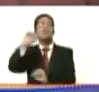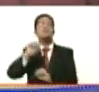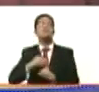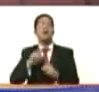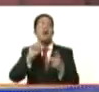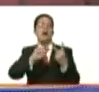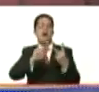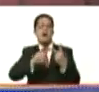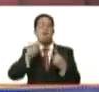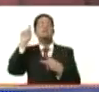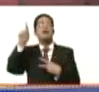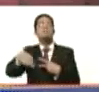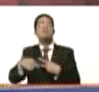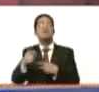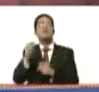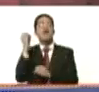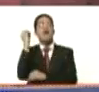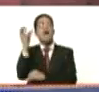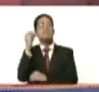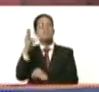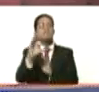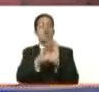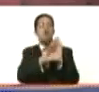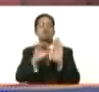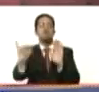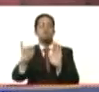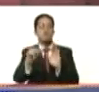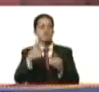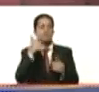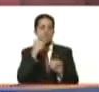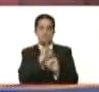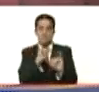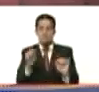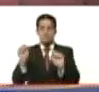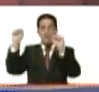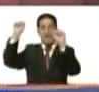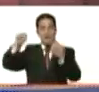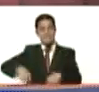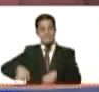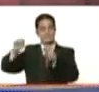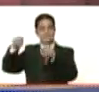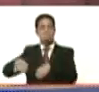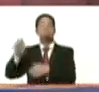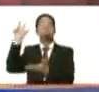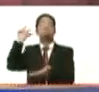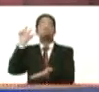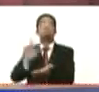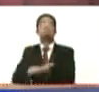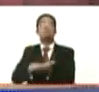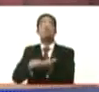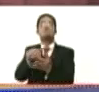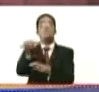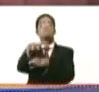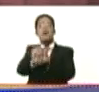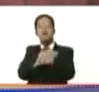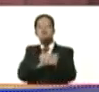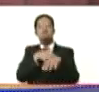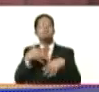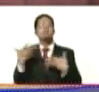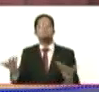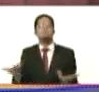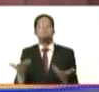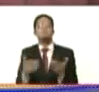Asamblea Nacional Constituyente aprobó por mayoría una ley